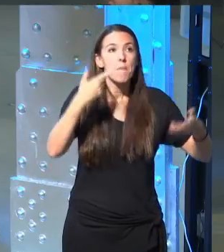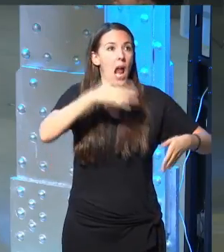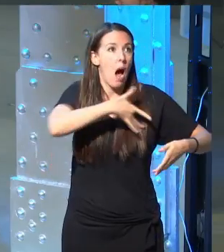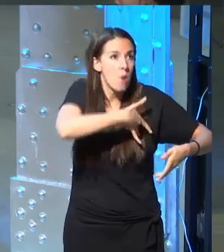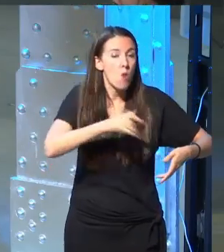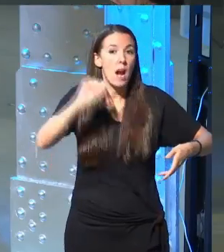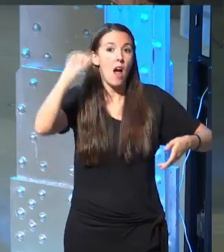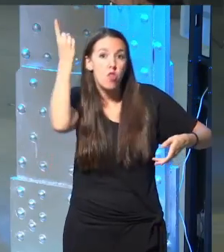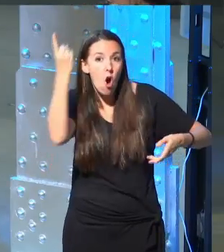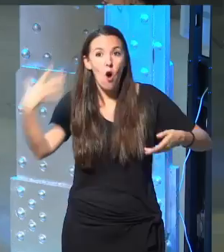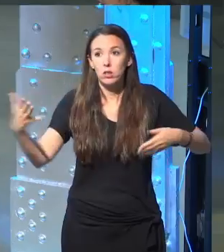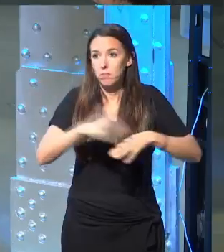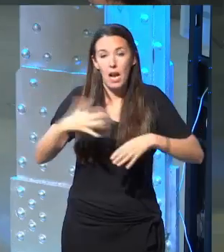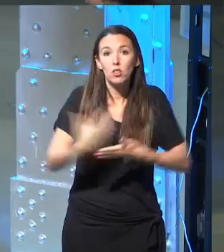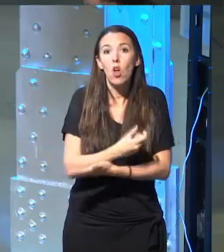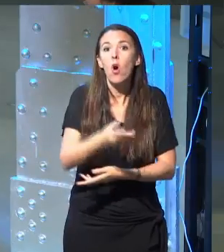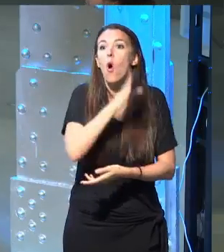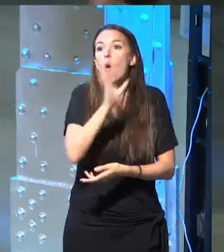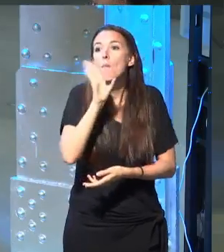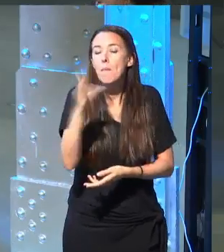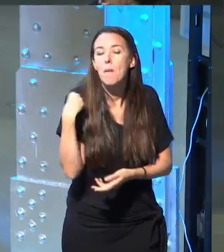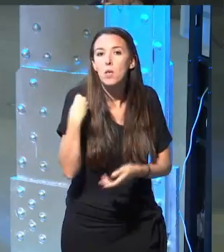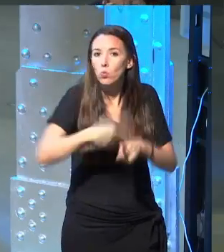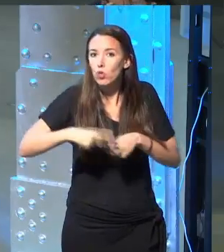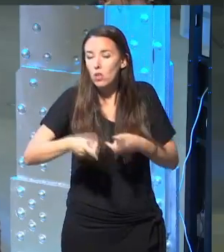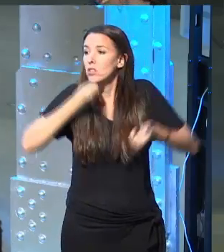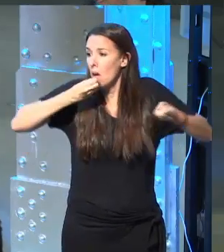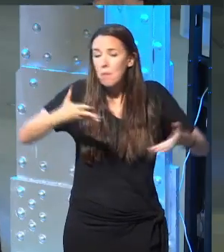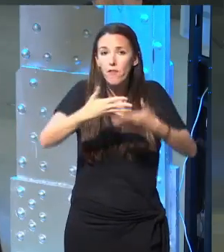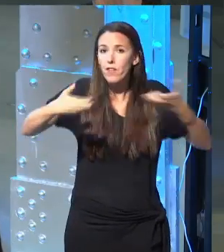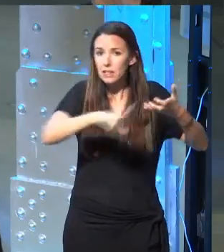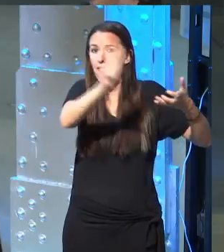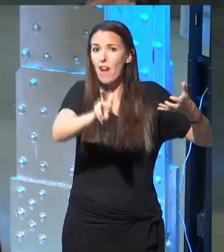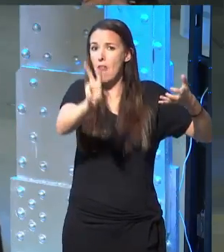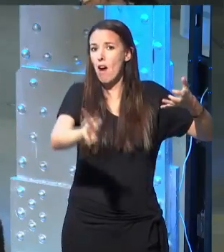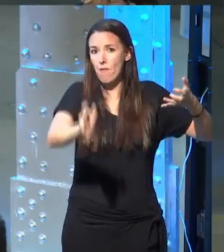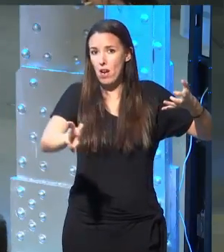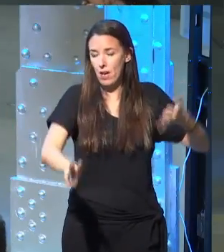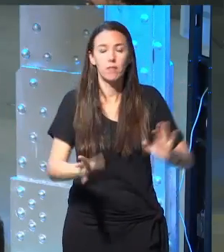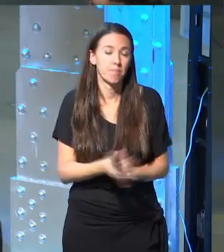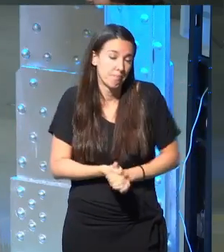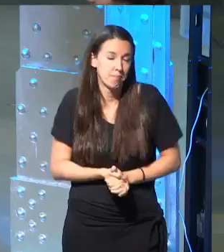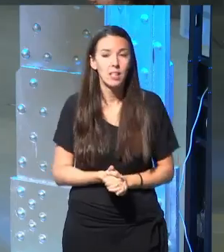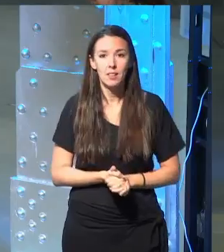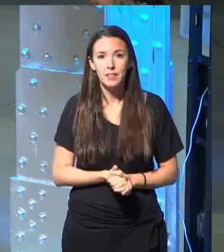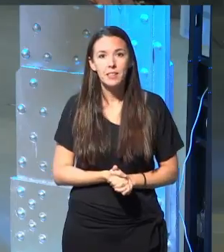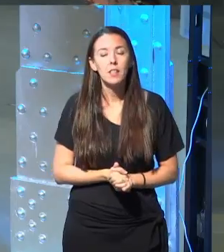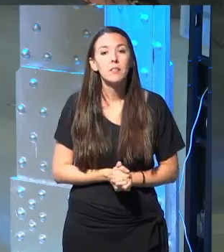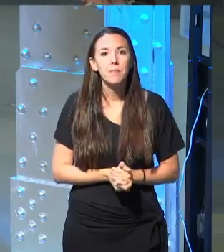para todo. Para cuando tu madre te hace un tapete. El ratoncito Pérez está muy bien, es muy completo. Para la comida. Y